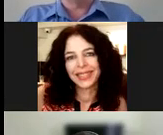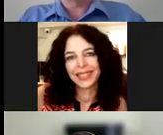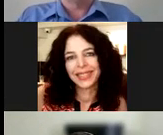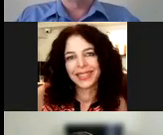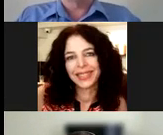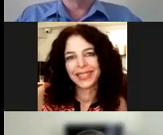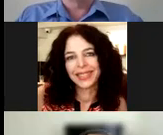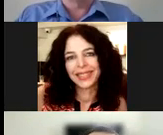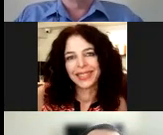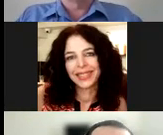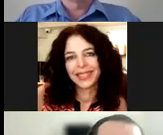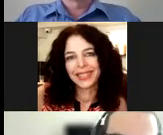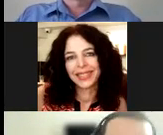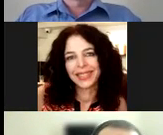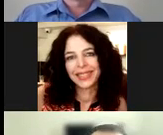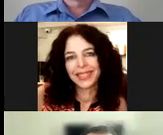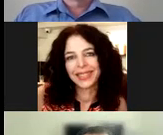sí sé mi trabajo.